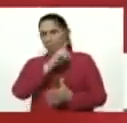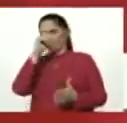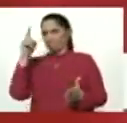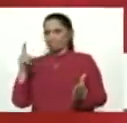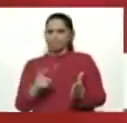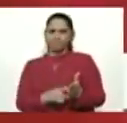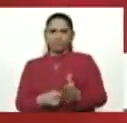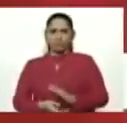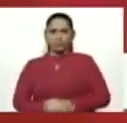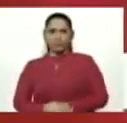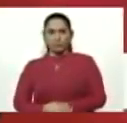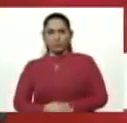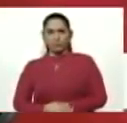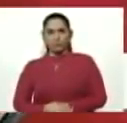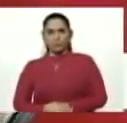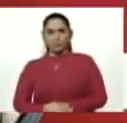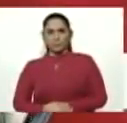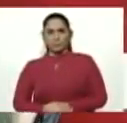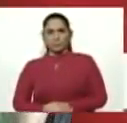Absoluto. Total.